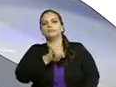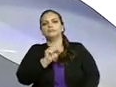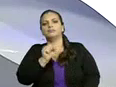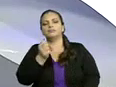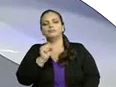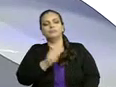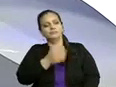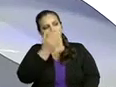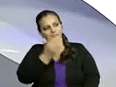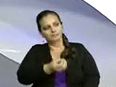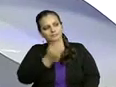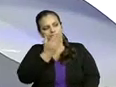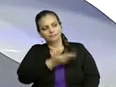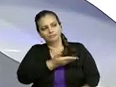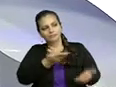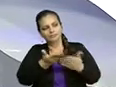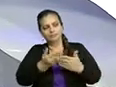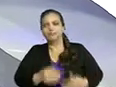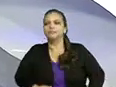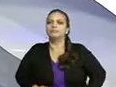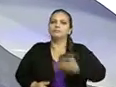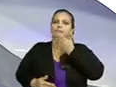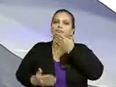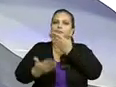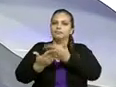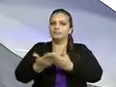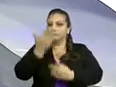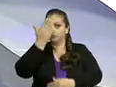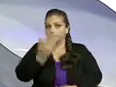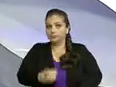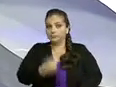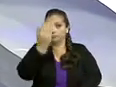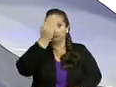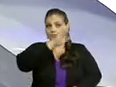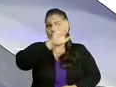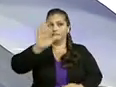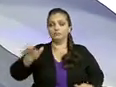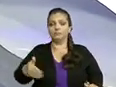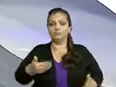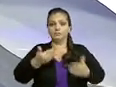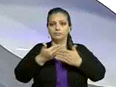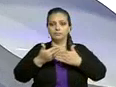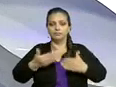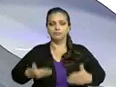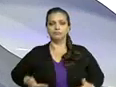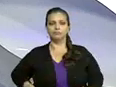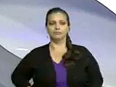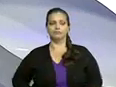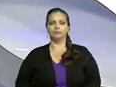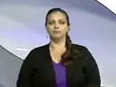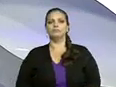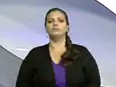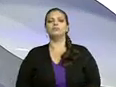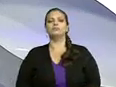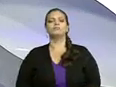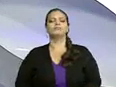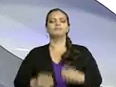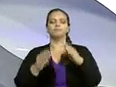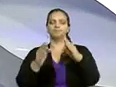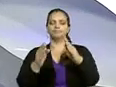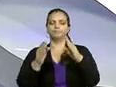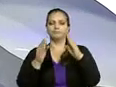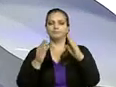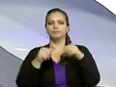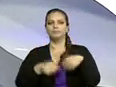bienvenido. Muchísimas gracias, Luisa. Ratificarle muy buenos días para ti, para todos nuestros amables televidentes que nos siguen acá en la